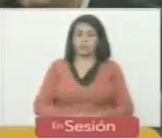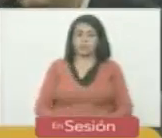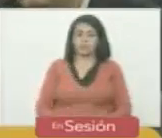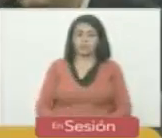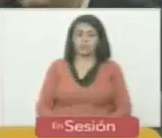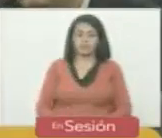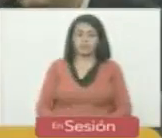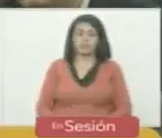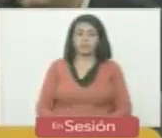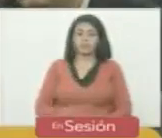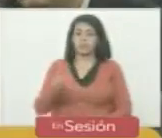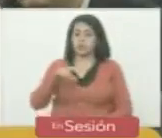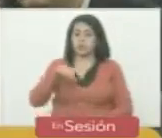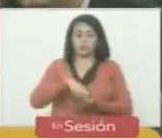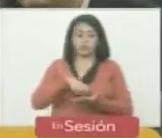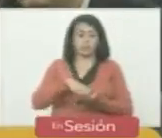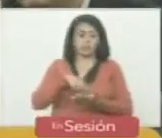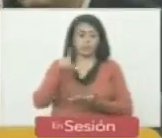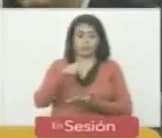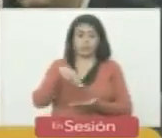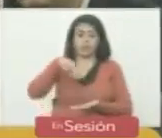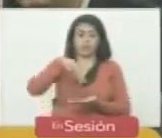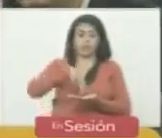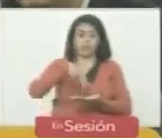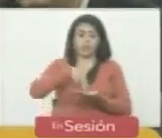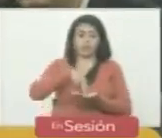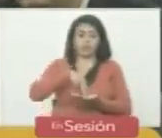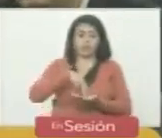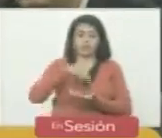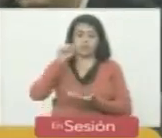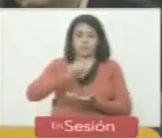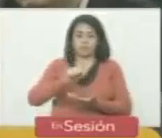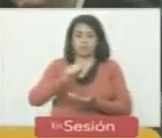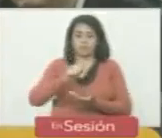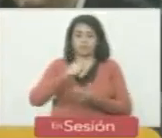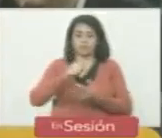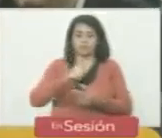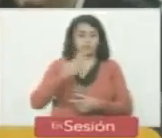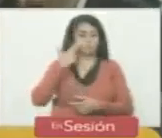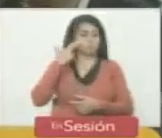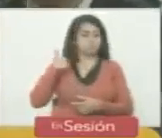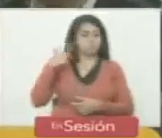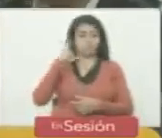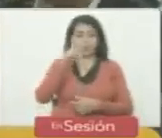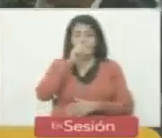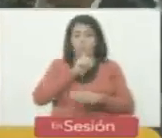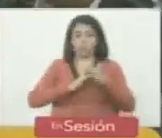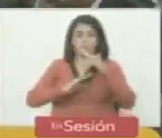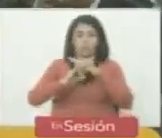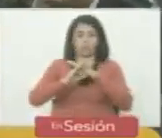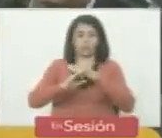exigimos, no de rodillas, sino de pie, sin soberbia, con toda la humildad,